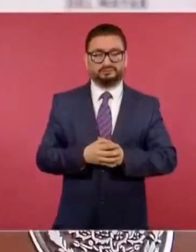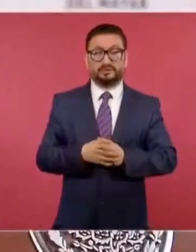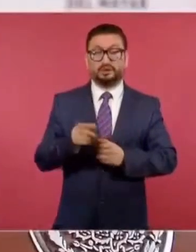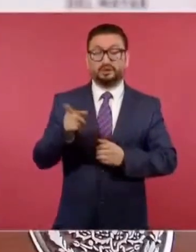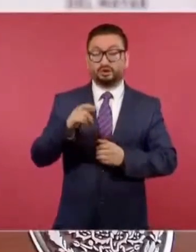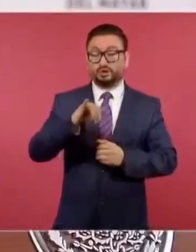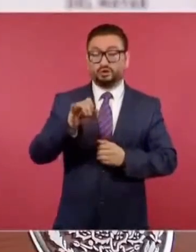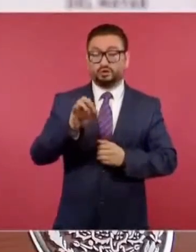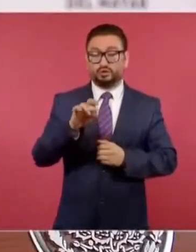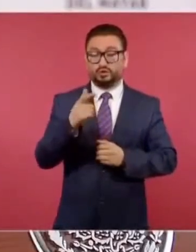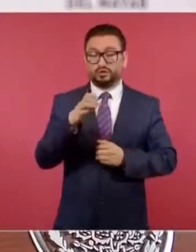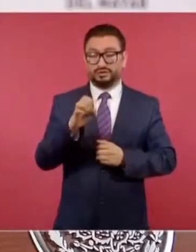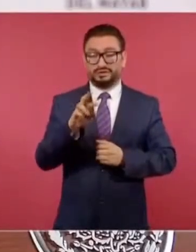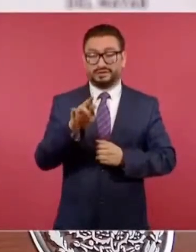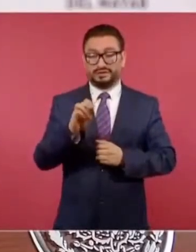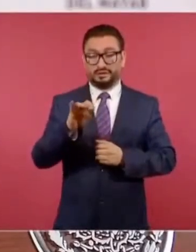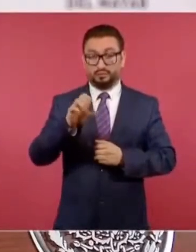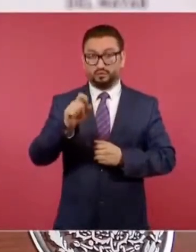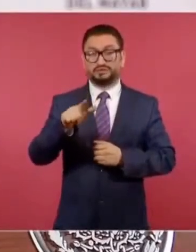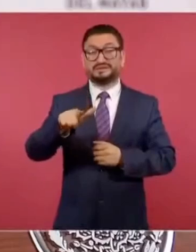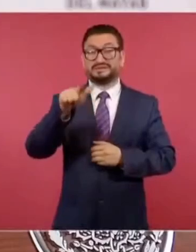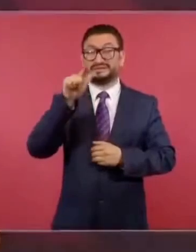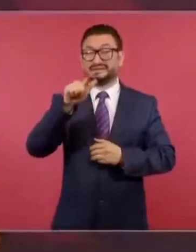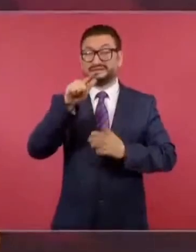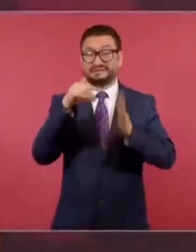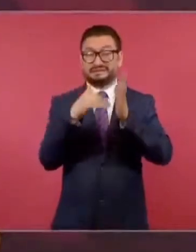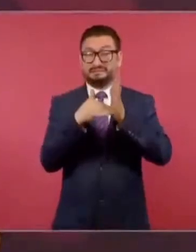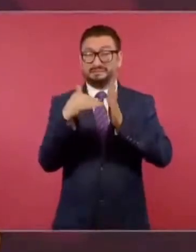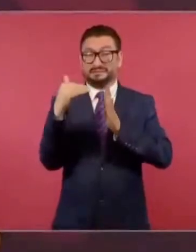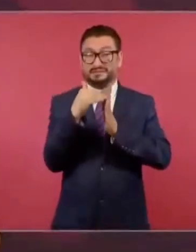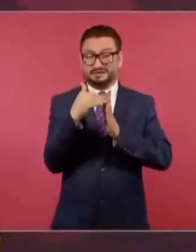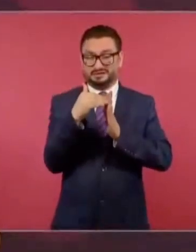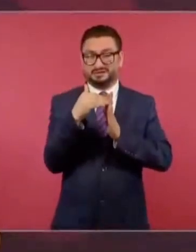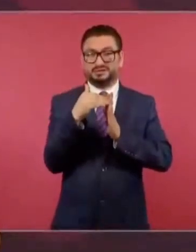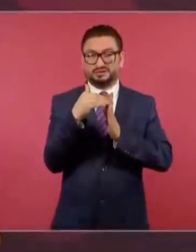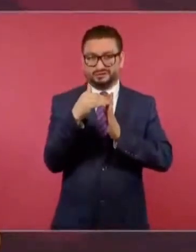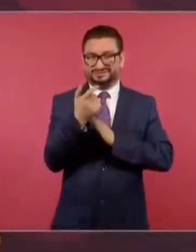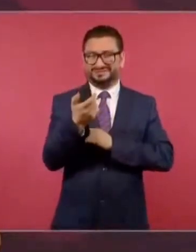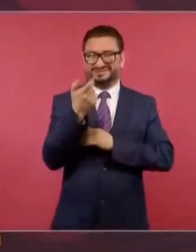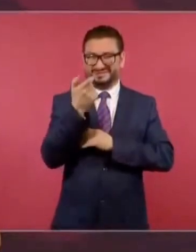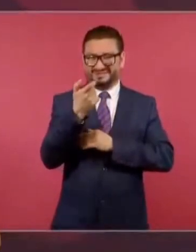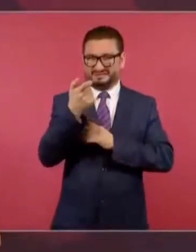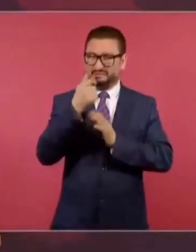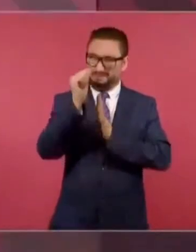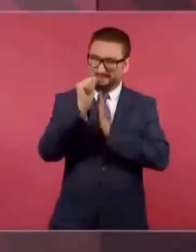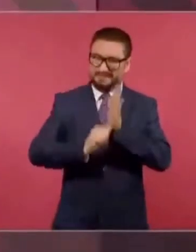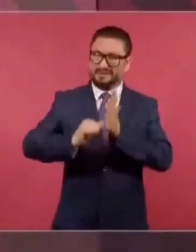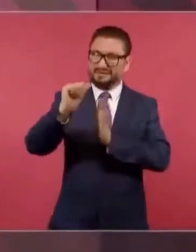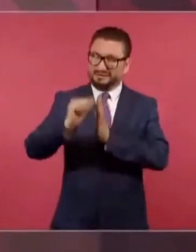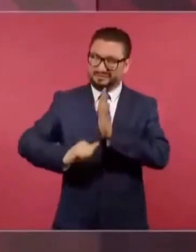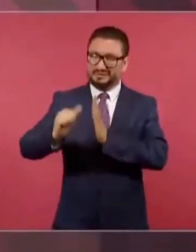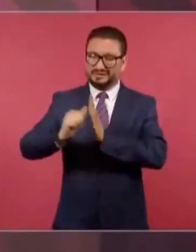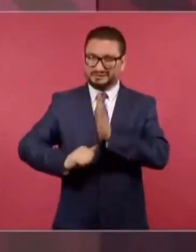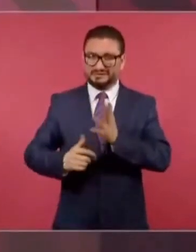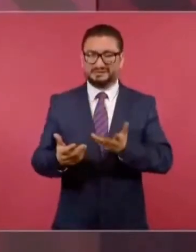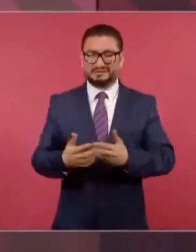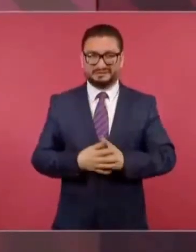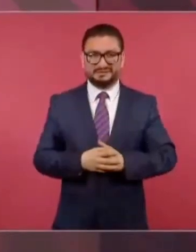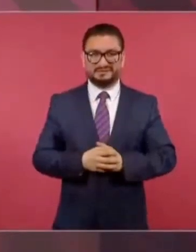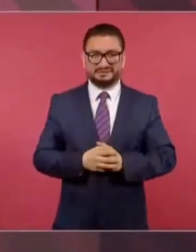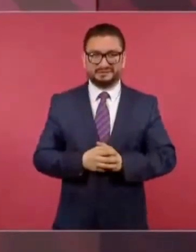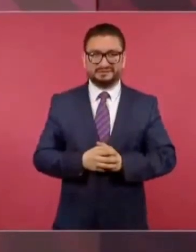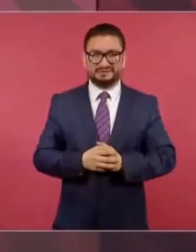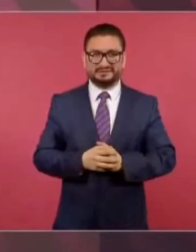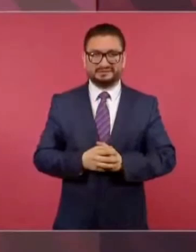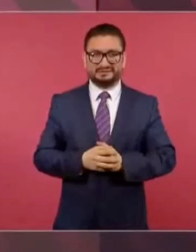Jorge Ramos, 17 millones de pesos mensuales.